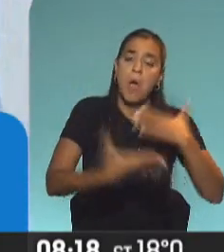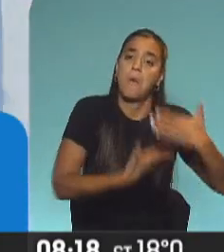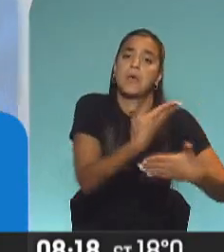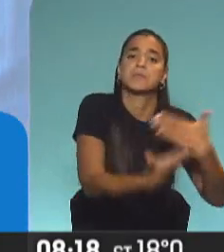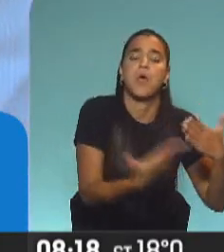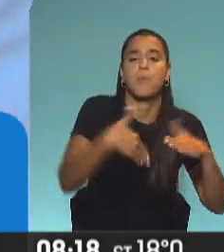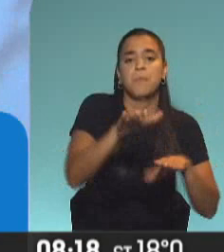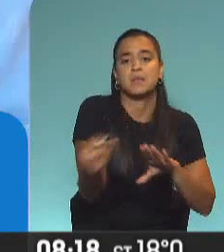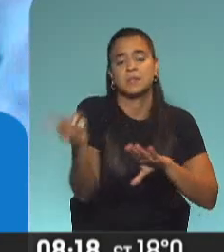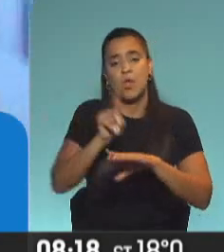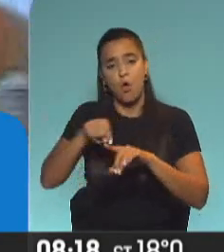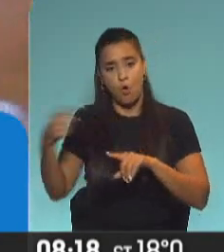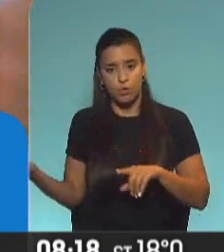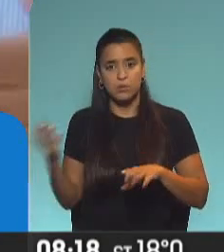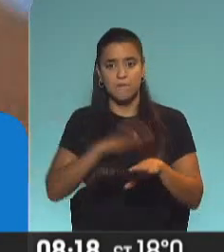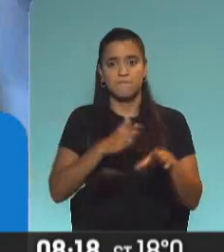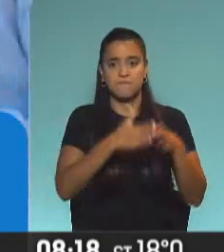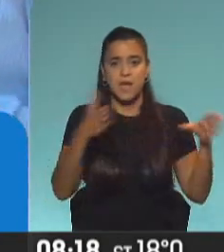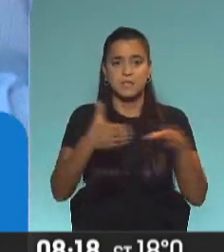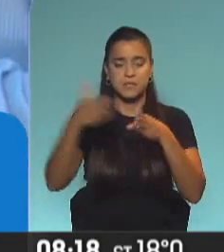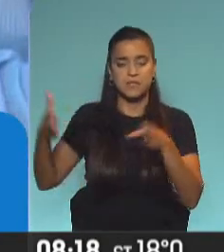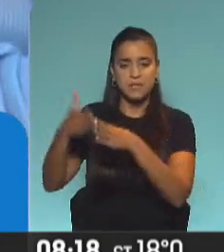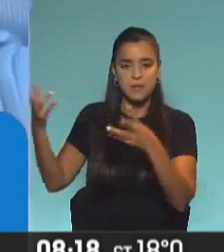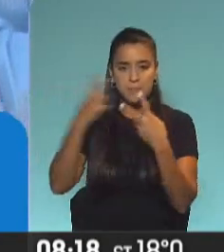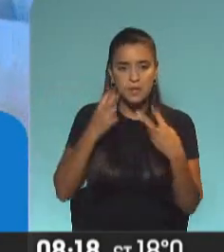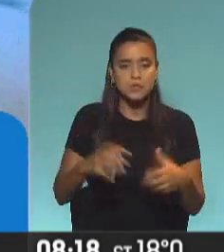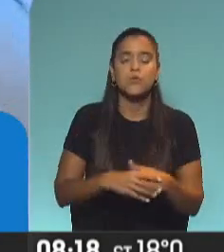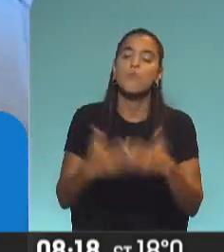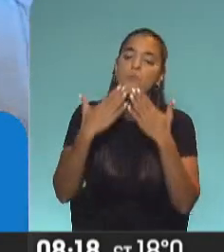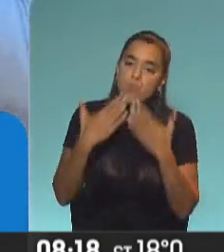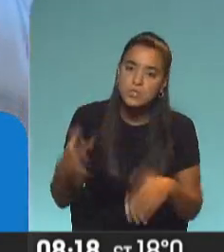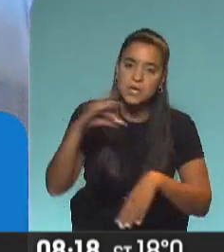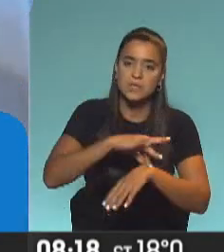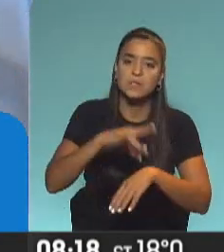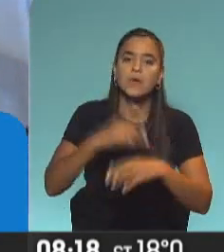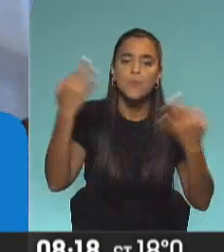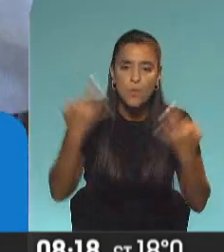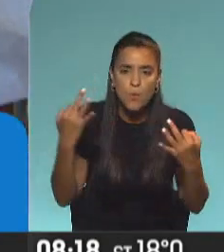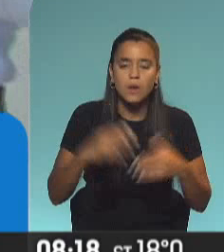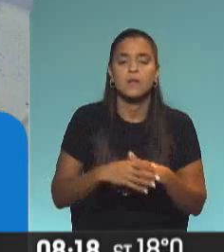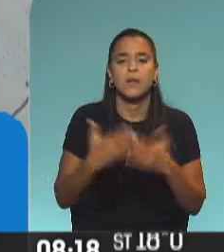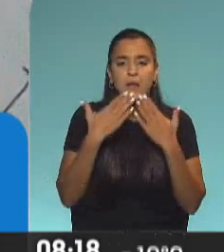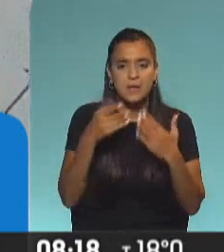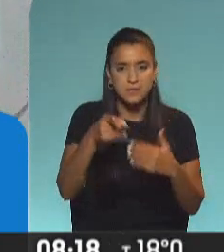que otras, respecto de las fases, ¿sí?, de su investigación. Gracias, doctor. Excelente lo suyo. Al